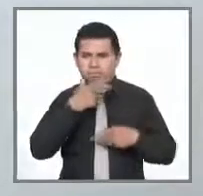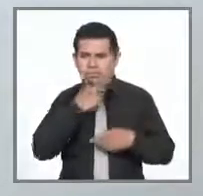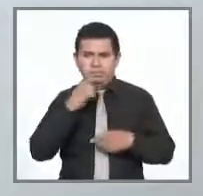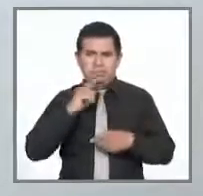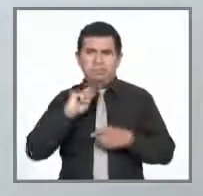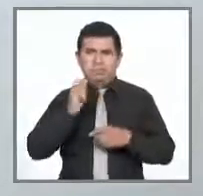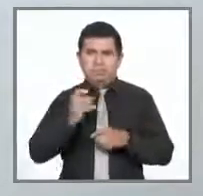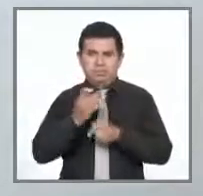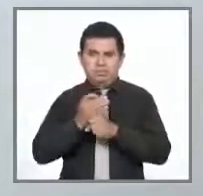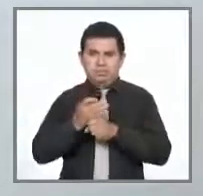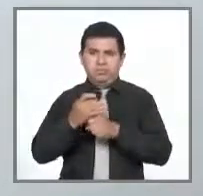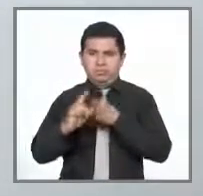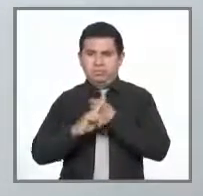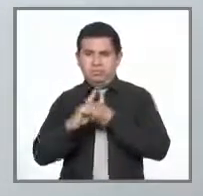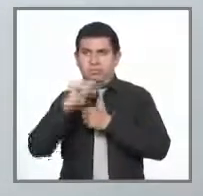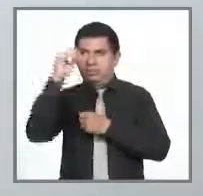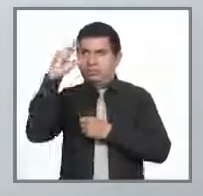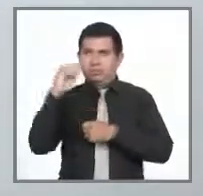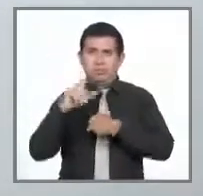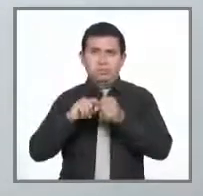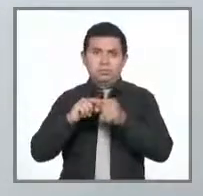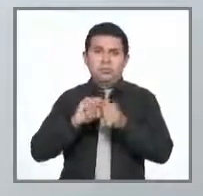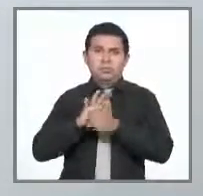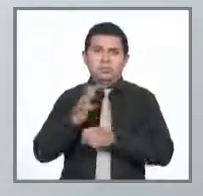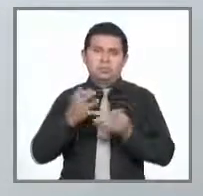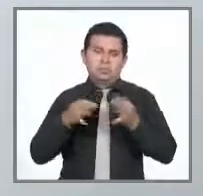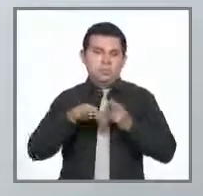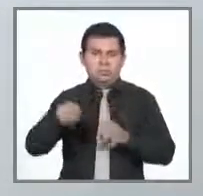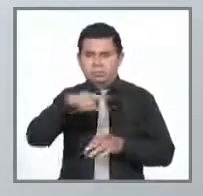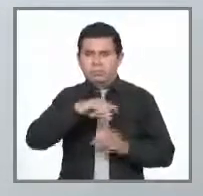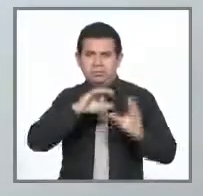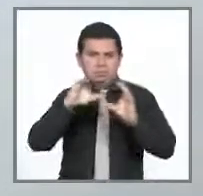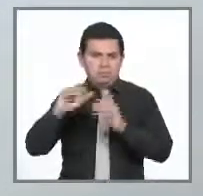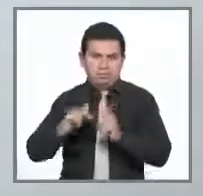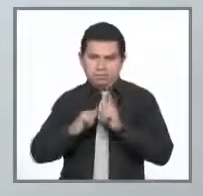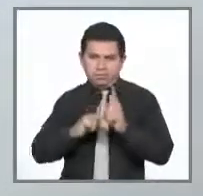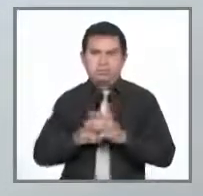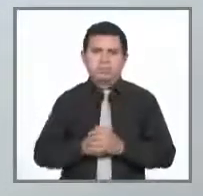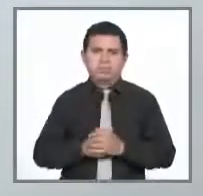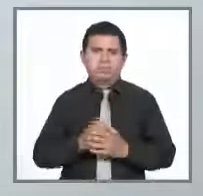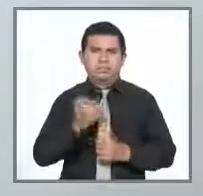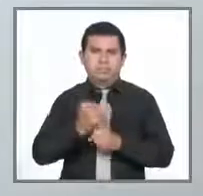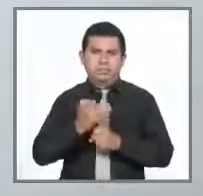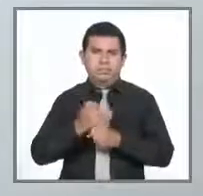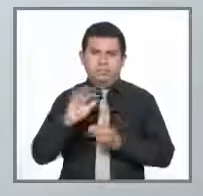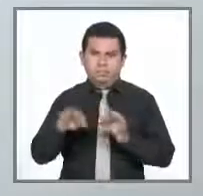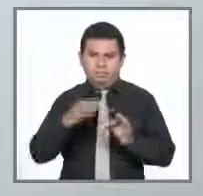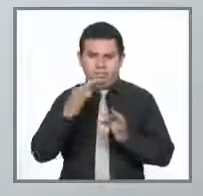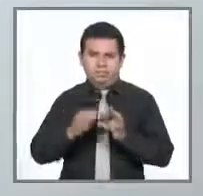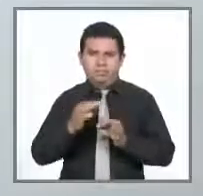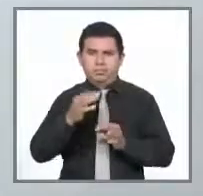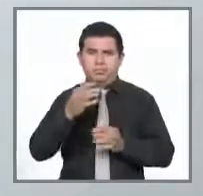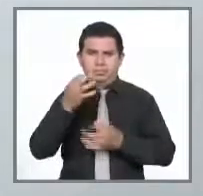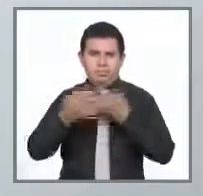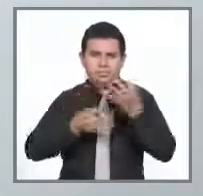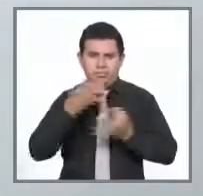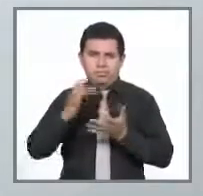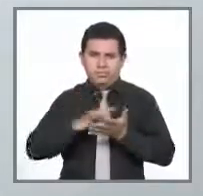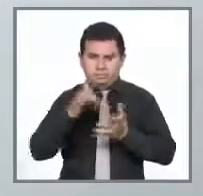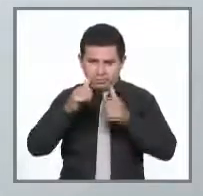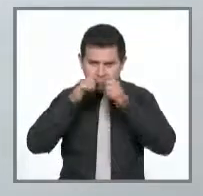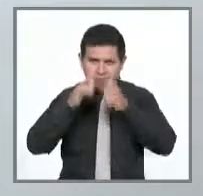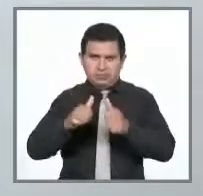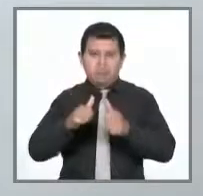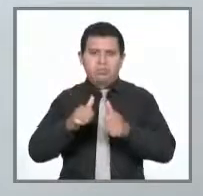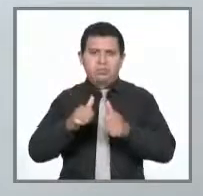independientemente del color del semáforo epidemiológico es importante que nos sigamos cuidando todas y todos y llegamos hacia la parte final de este informe gracias